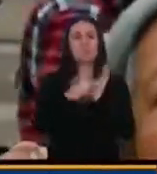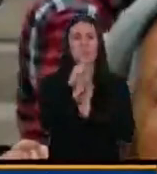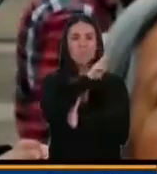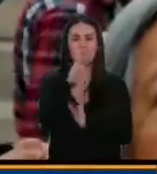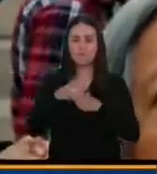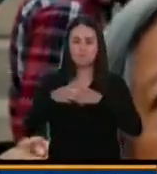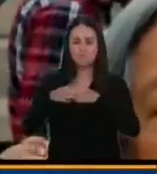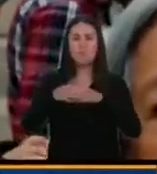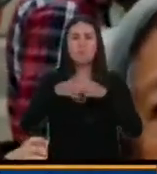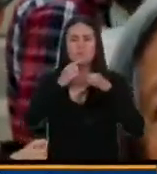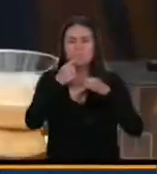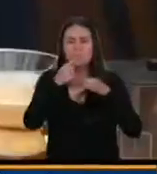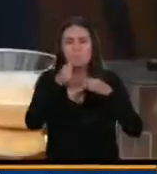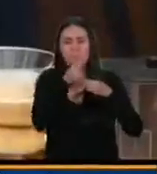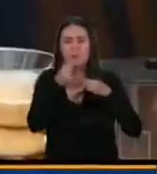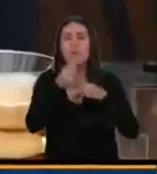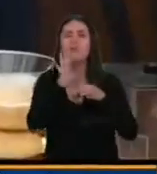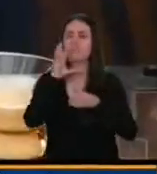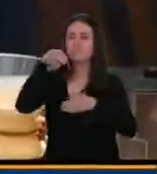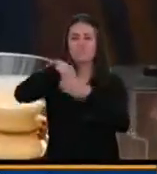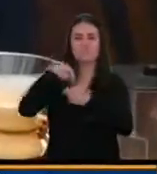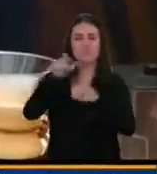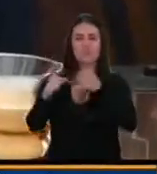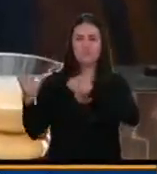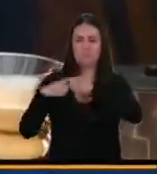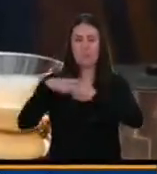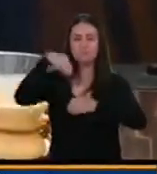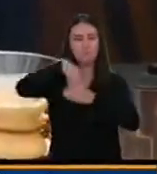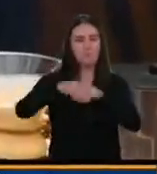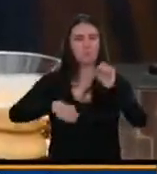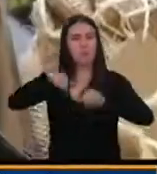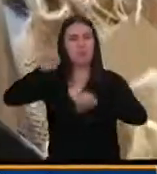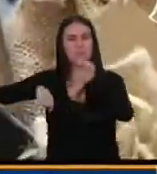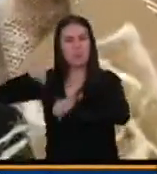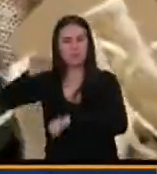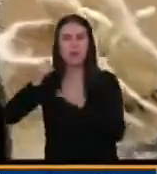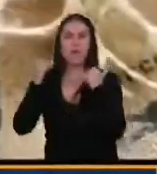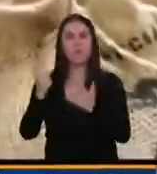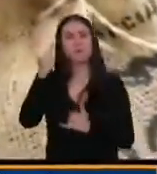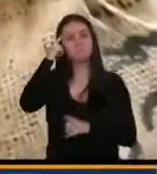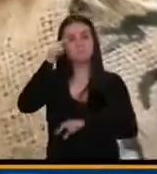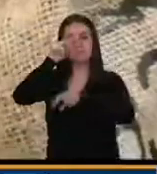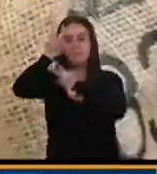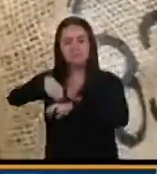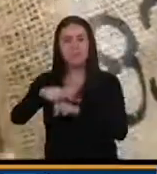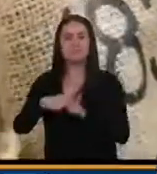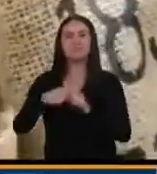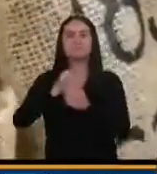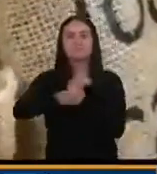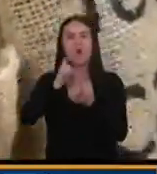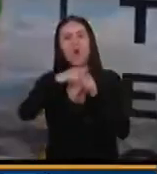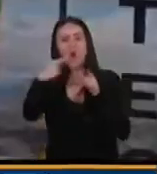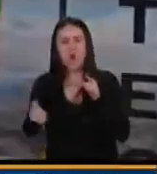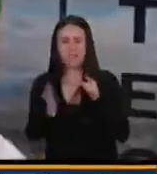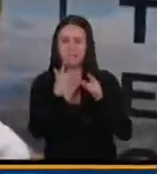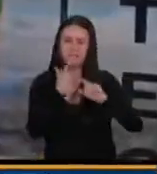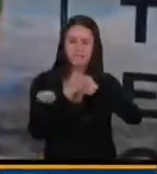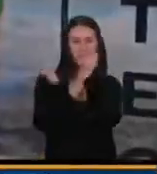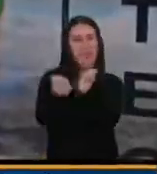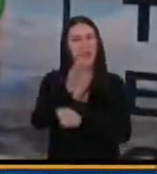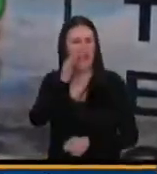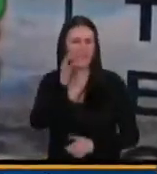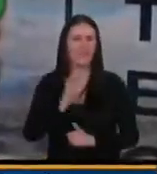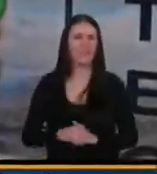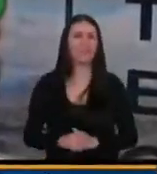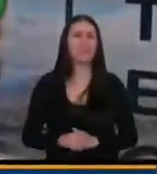dos cafés geishas de dos de nuestros asociados logros que han convencido a algunos para que cambien los cultivos ilícitos por el café claro